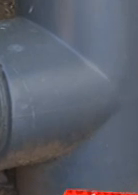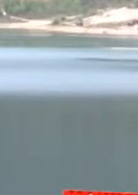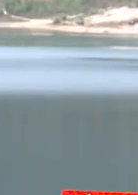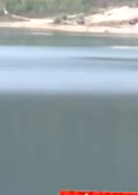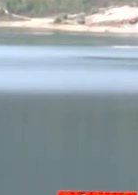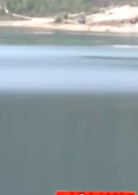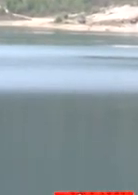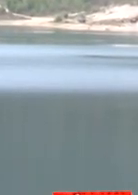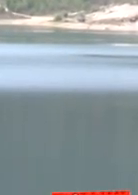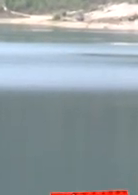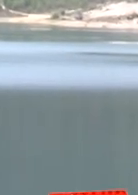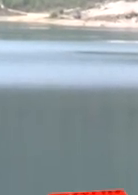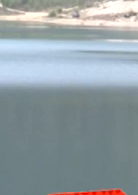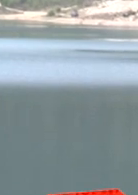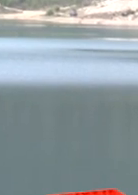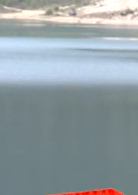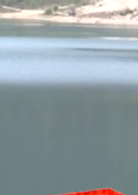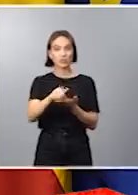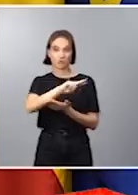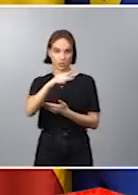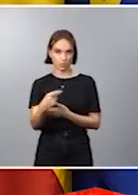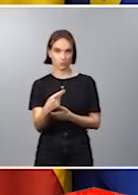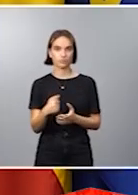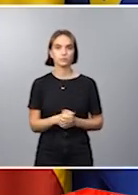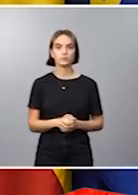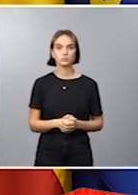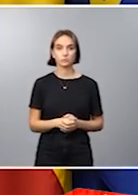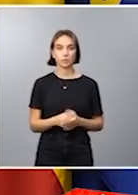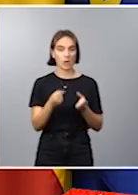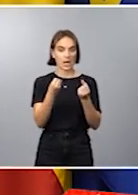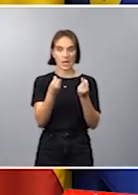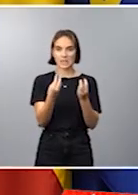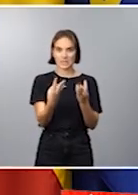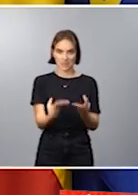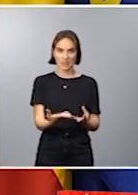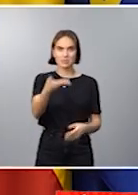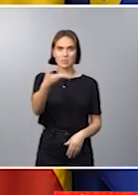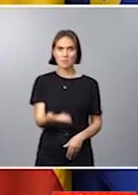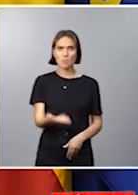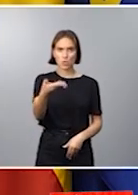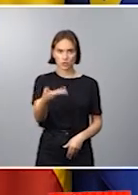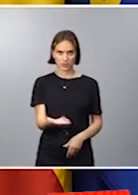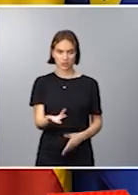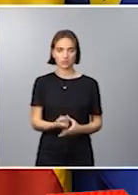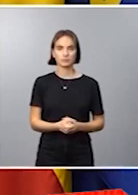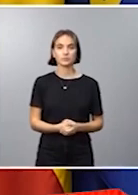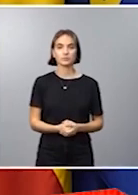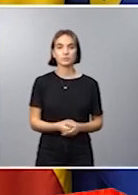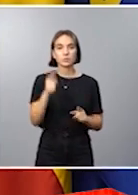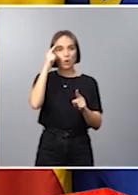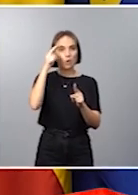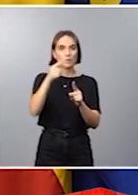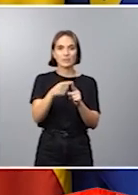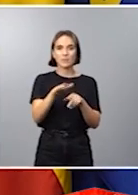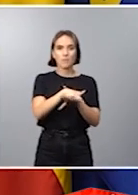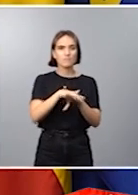afrontar la sequía y aumentar la disponibilidad de agua es una cantidad tremendamente significativa que tiene por objeto